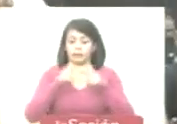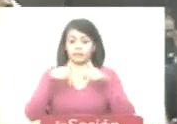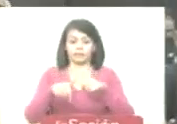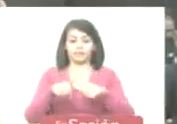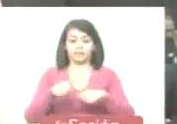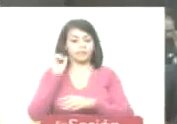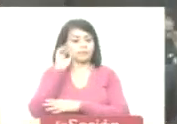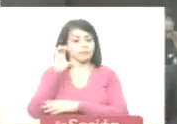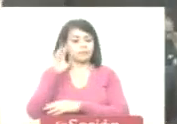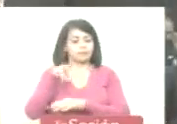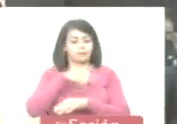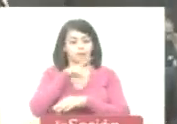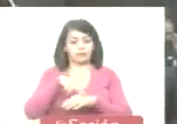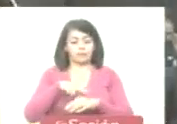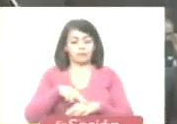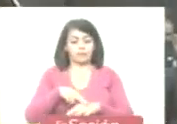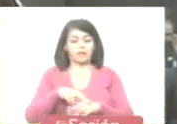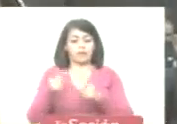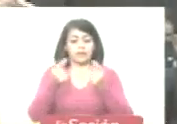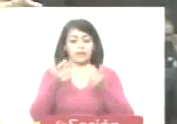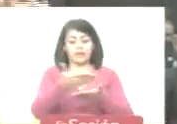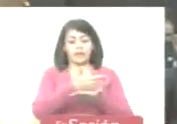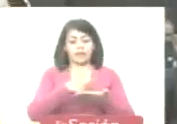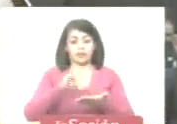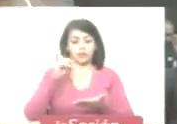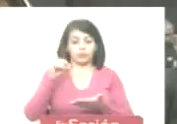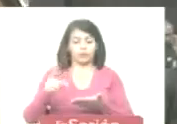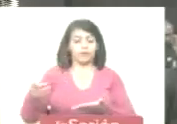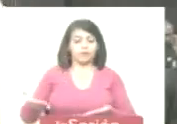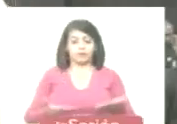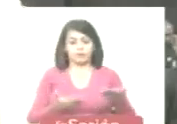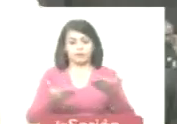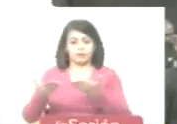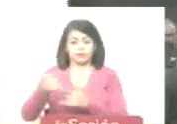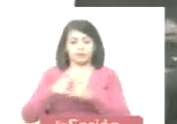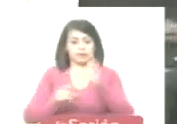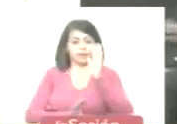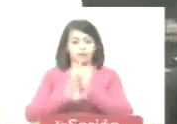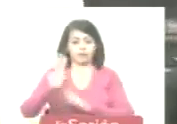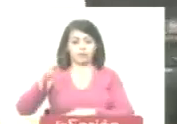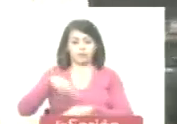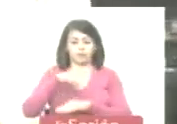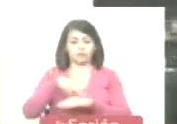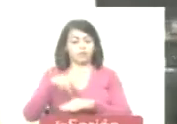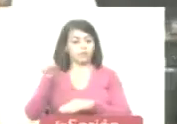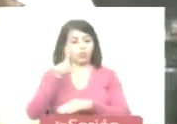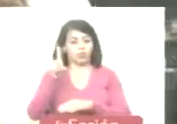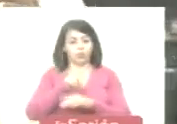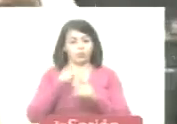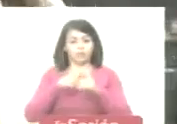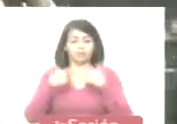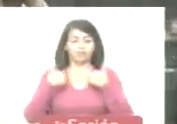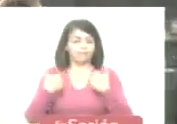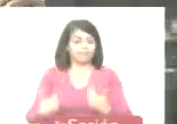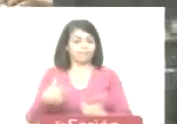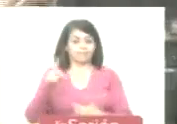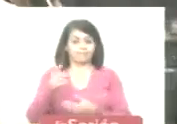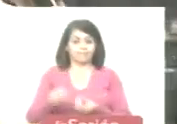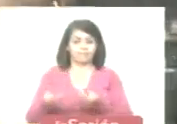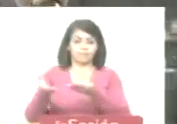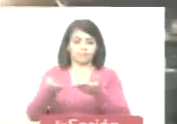a esta Asamblea Nacional. Sus recursos deben estar al servicio del desarrollo nacional, y no descansaremos para